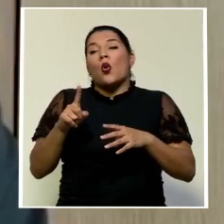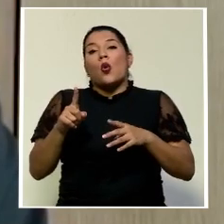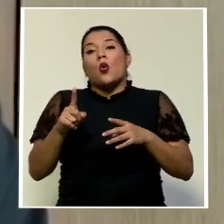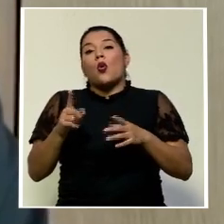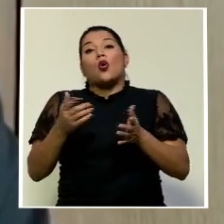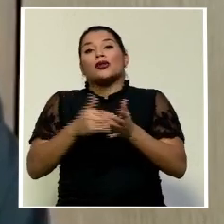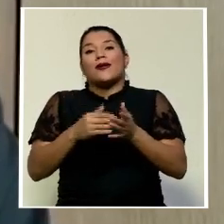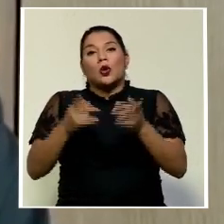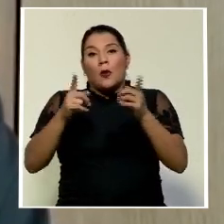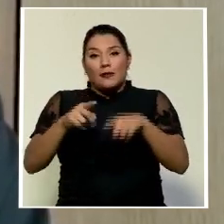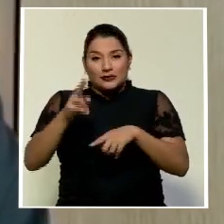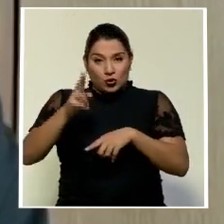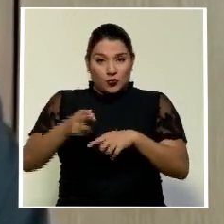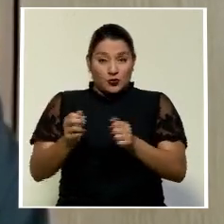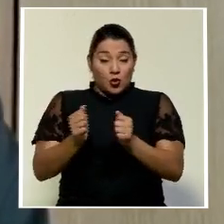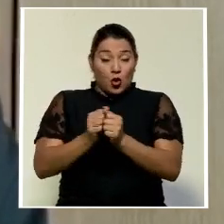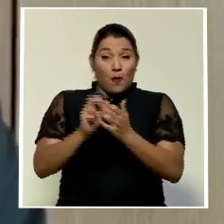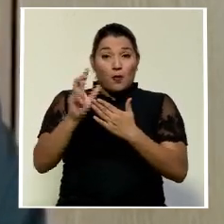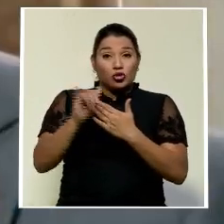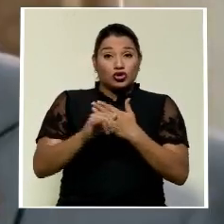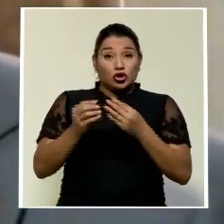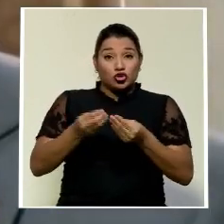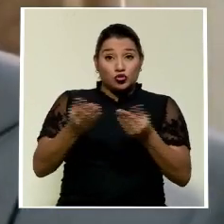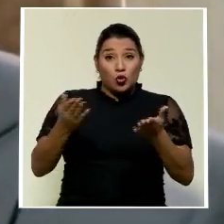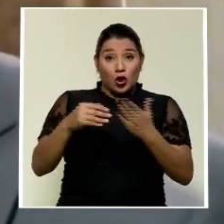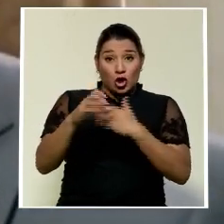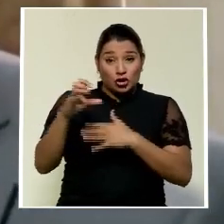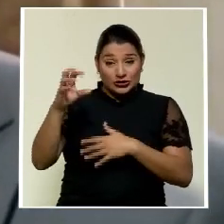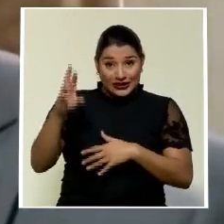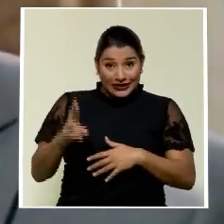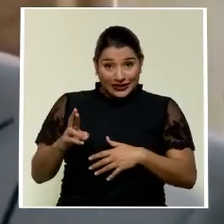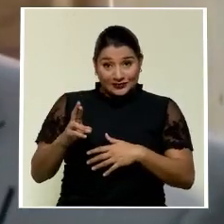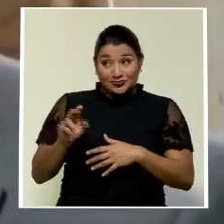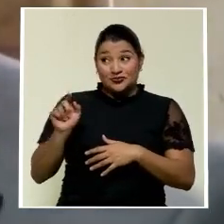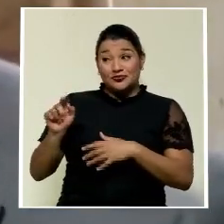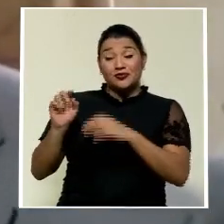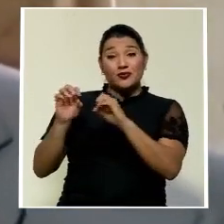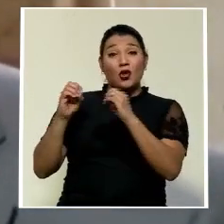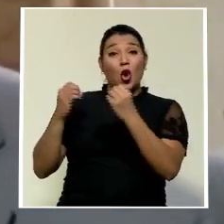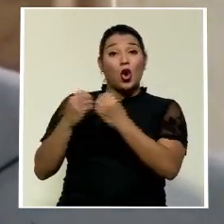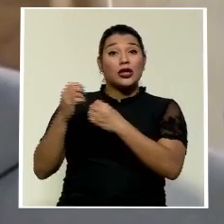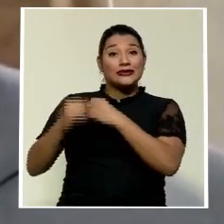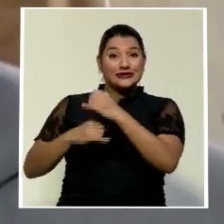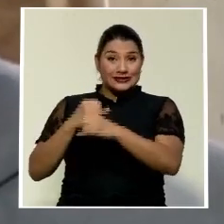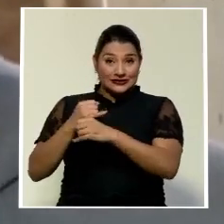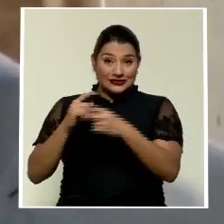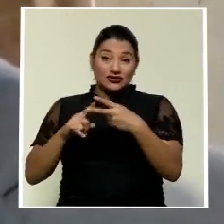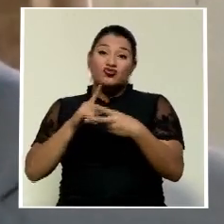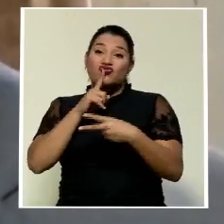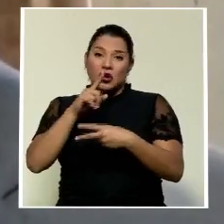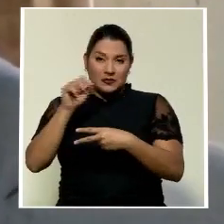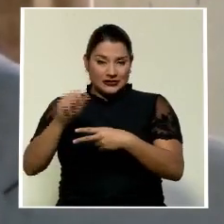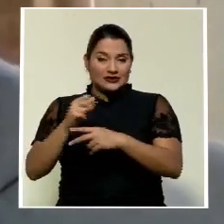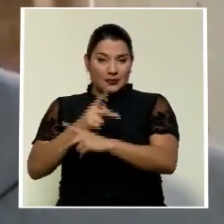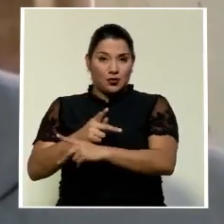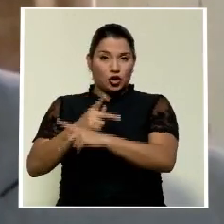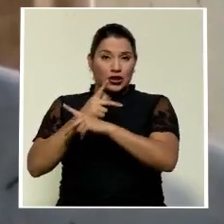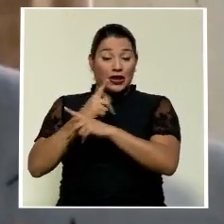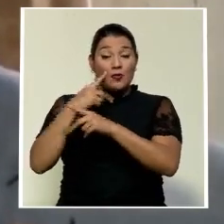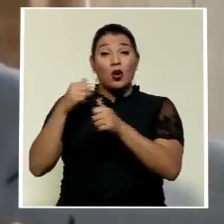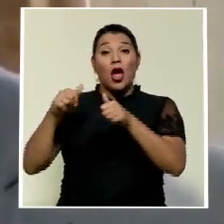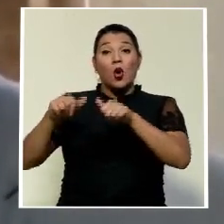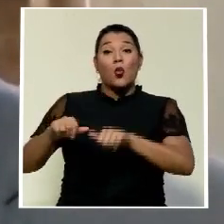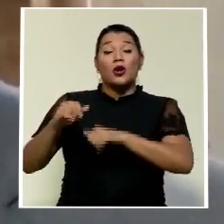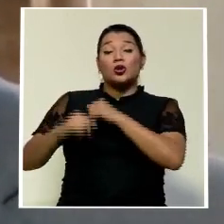han ocasionado con obra pública en Costa Rica. Porque aunque es un organismo internacional y es cierto que está protegido por tratados